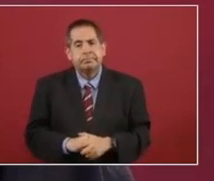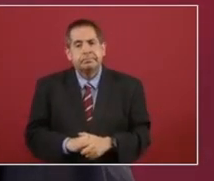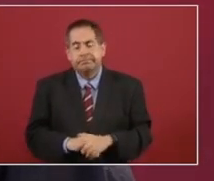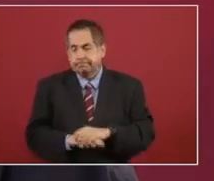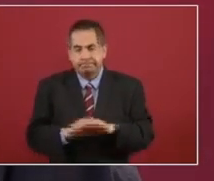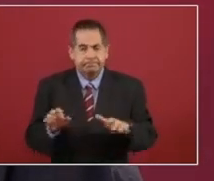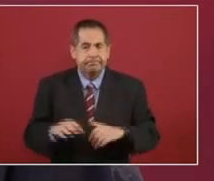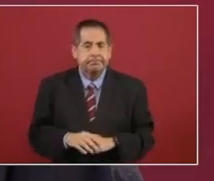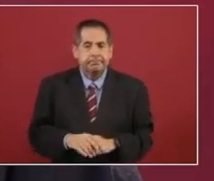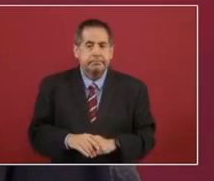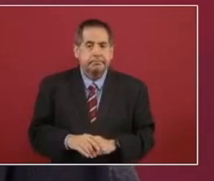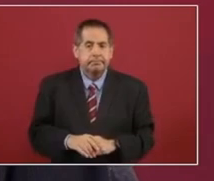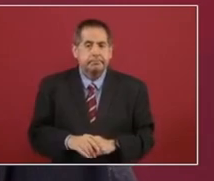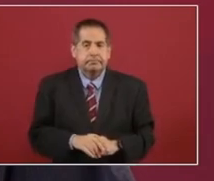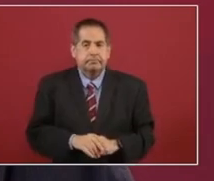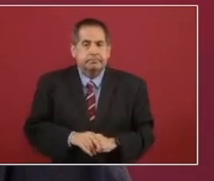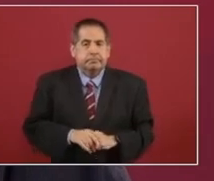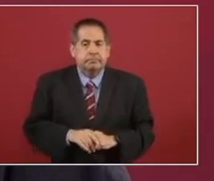Entonces,